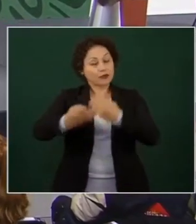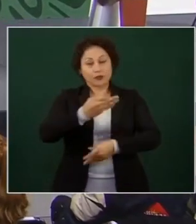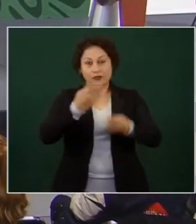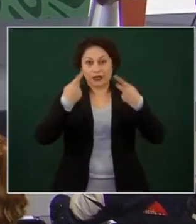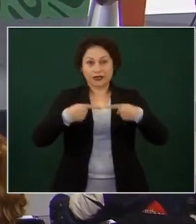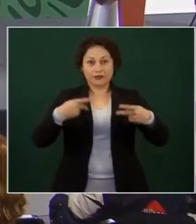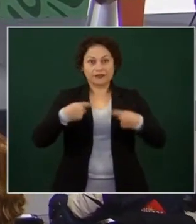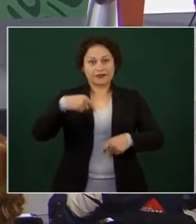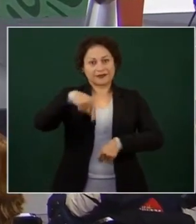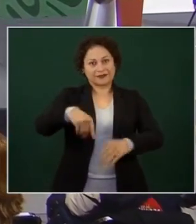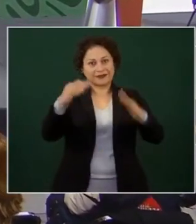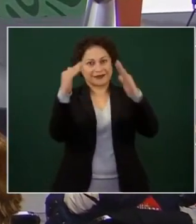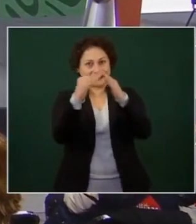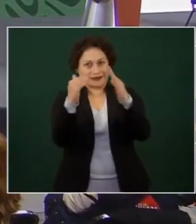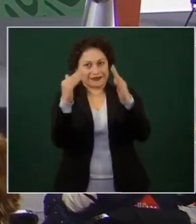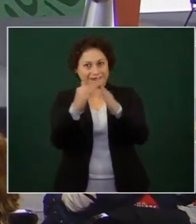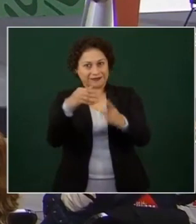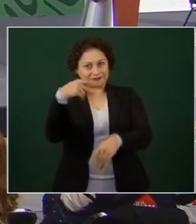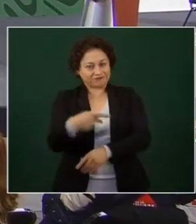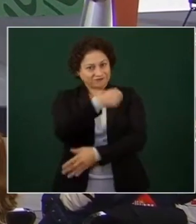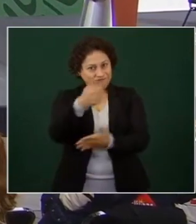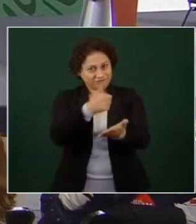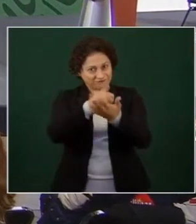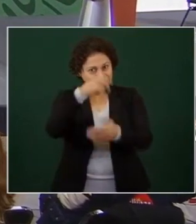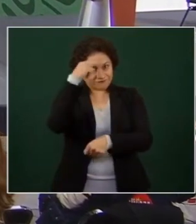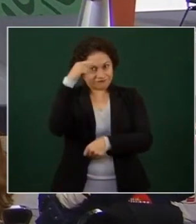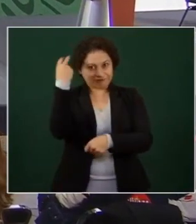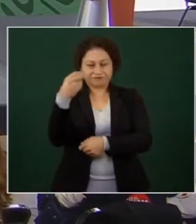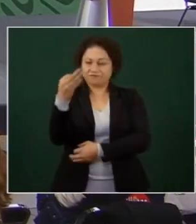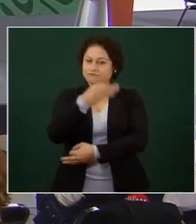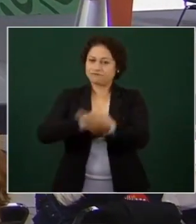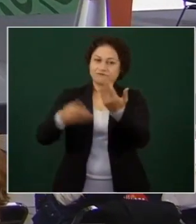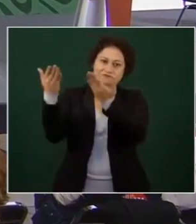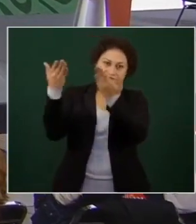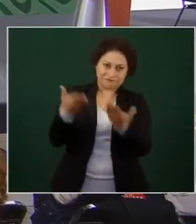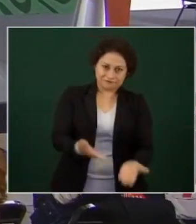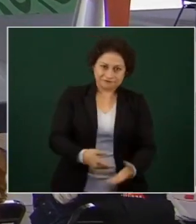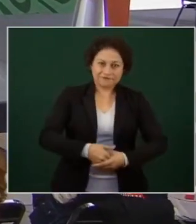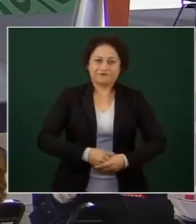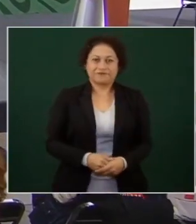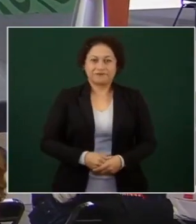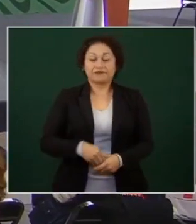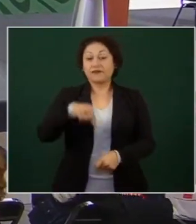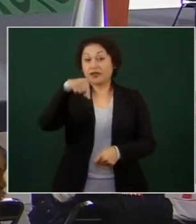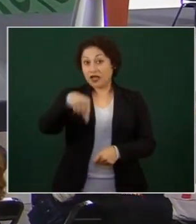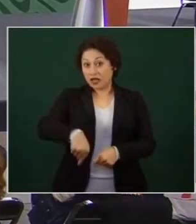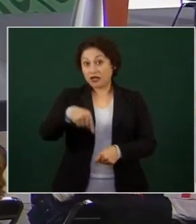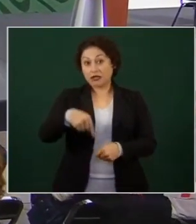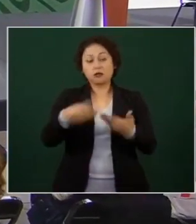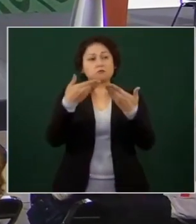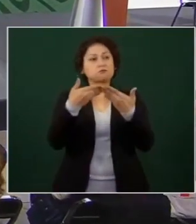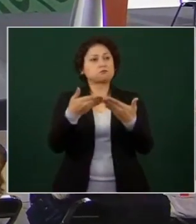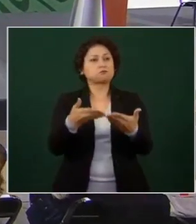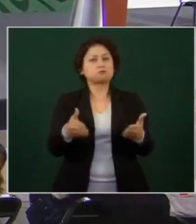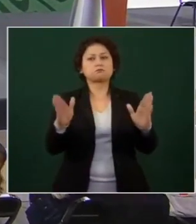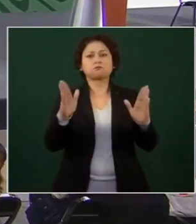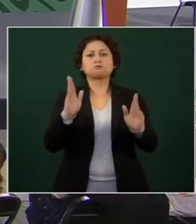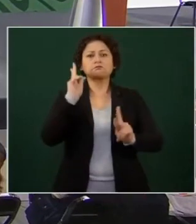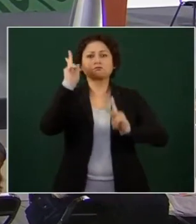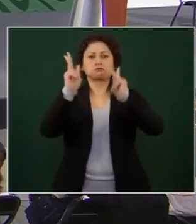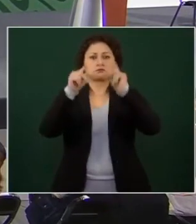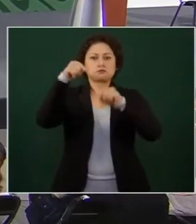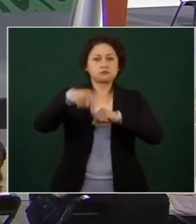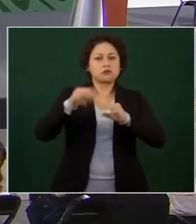del Pueblo de la Ciudad de México, que está abierta desde que entramos al gobierno para poder visitar el Museo